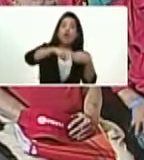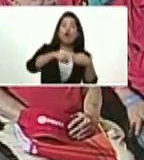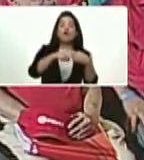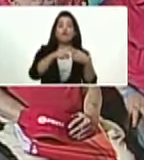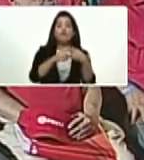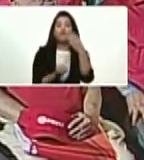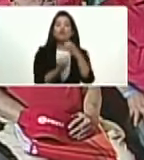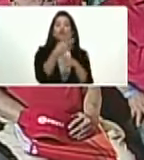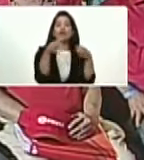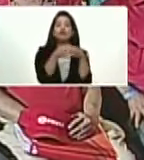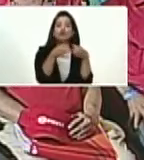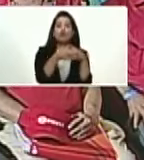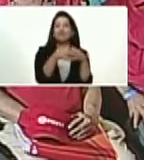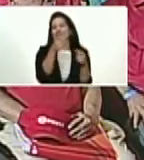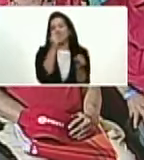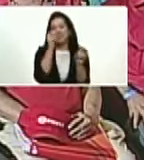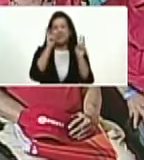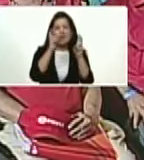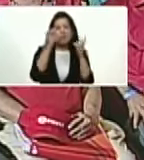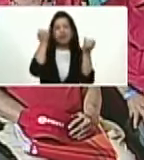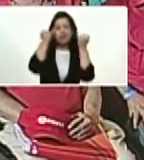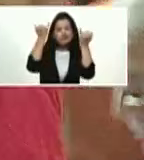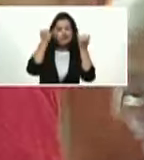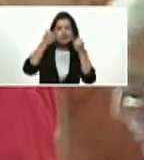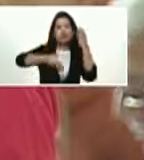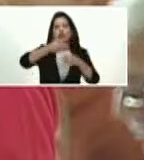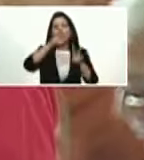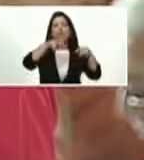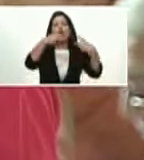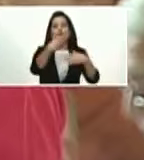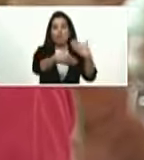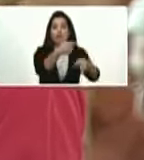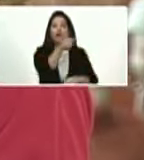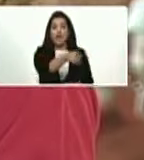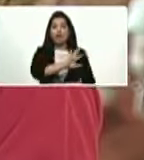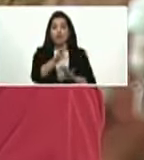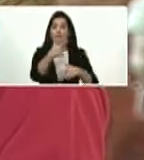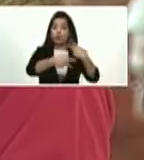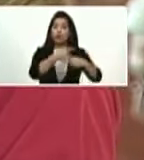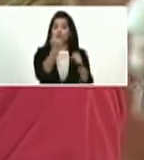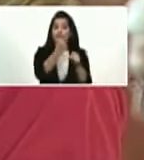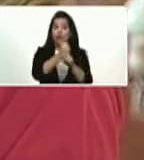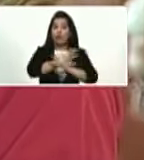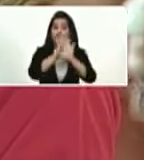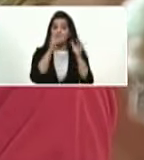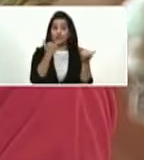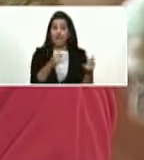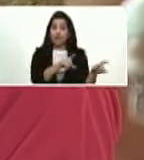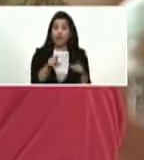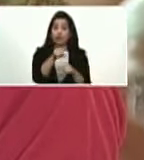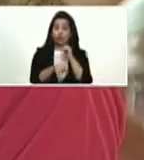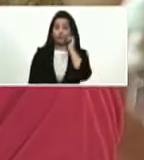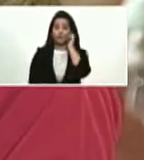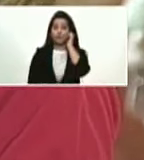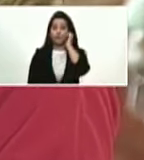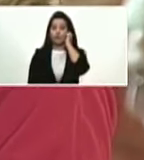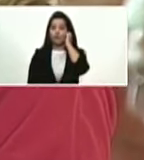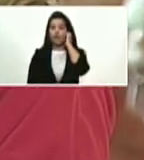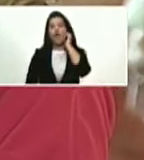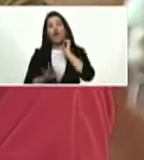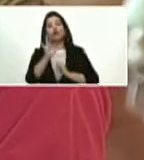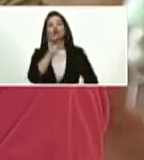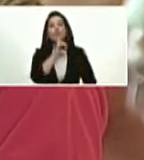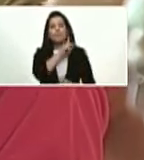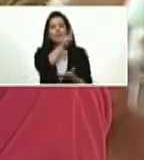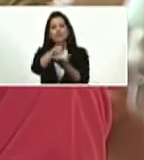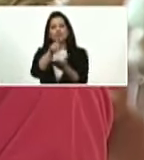ya proyectos funcionales instalados en los procesos productivos. También participó Fundacite y el